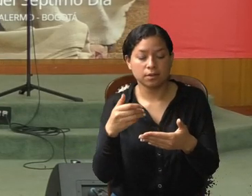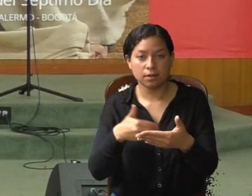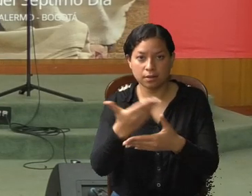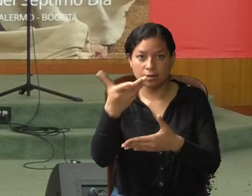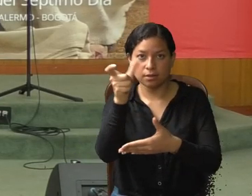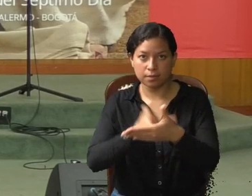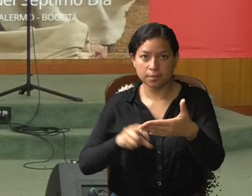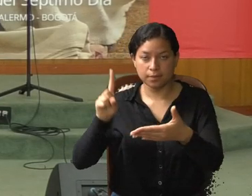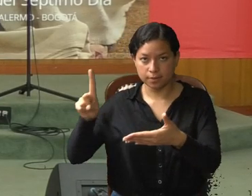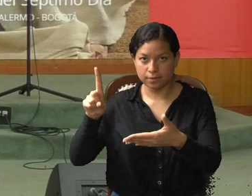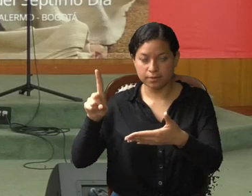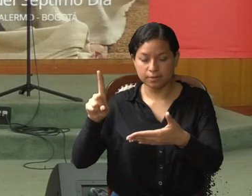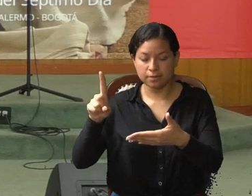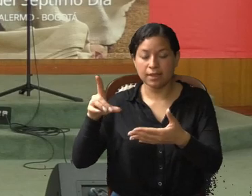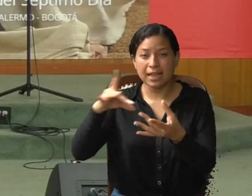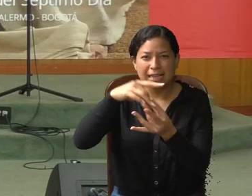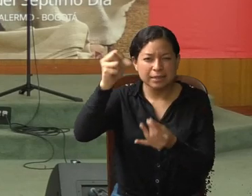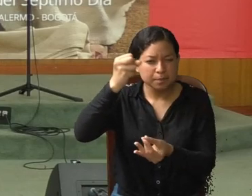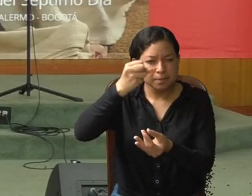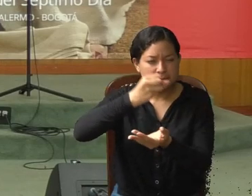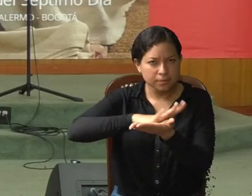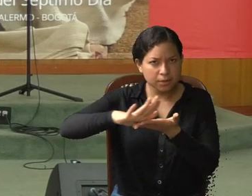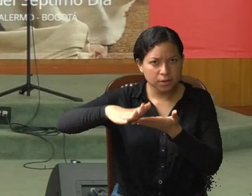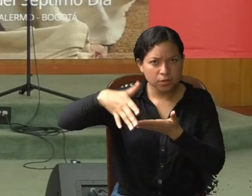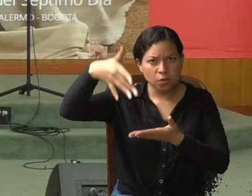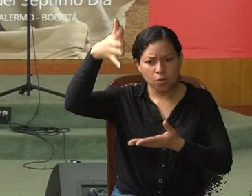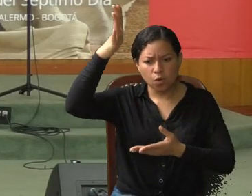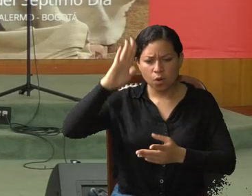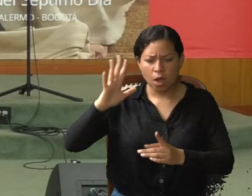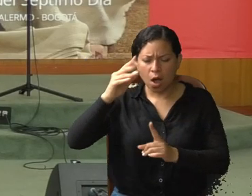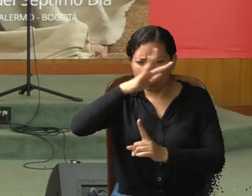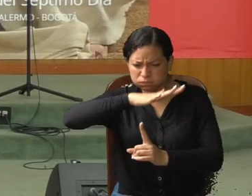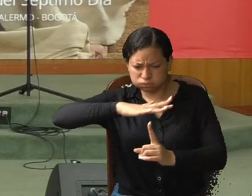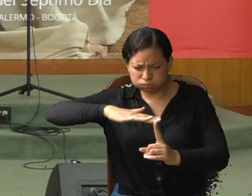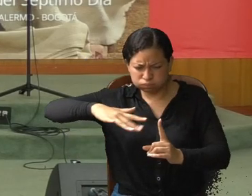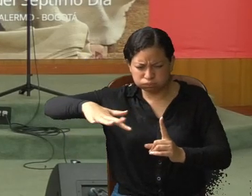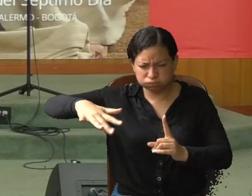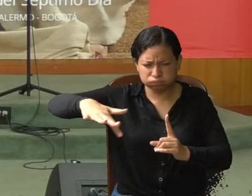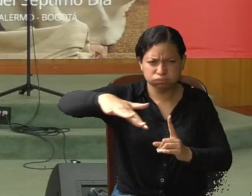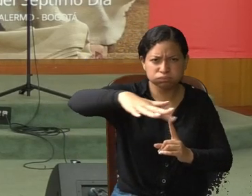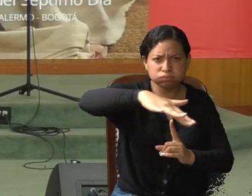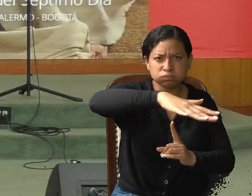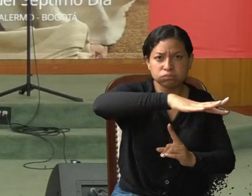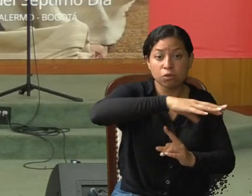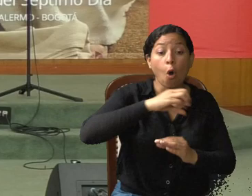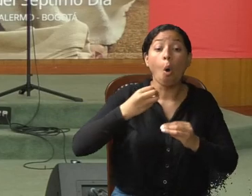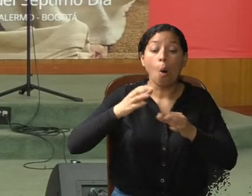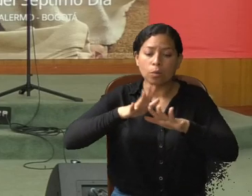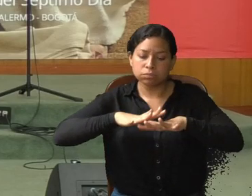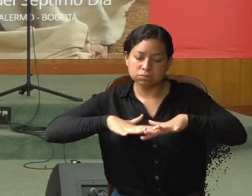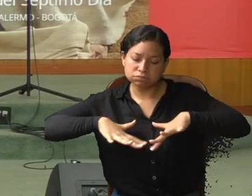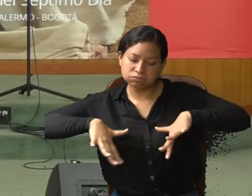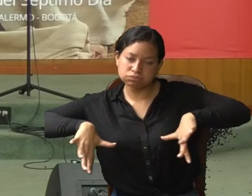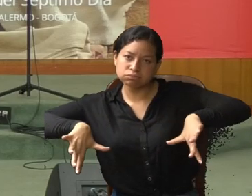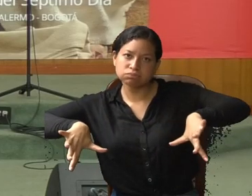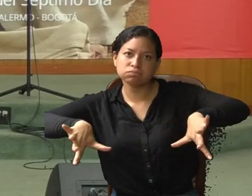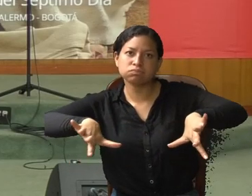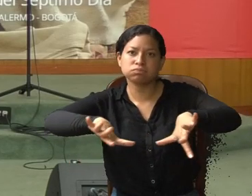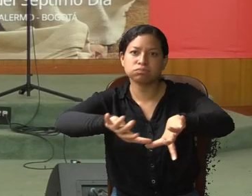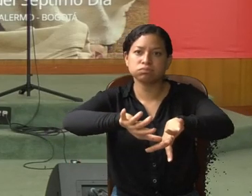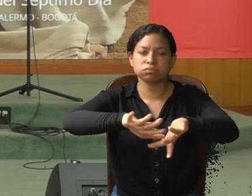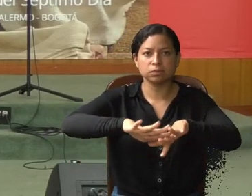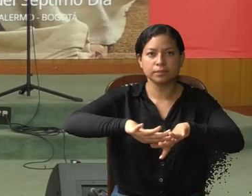y dice, y el Espíritu de Dios se movía sobre la faz de las aguas. En otra versión dice, revoloteaba sobre